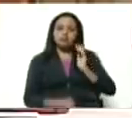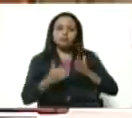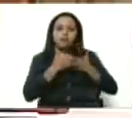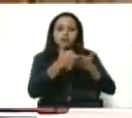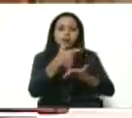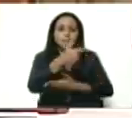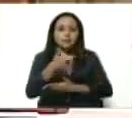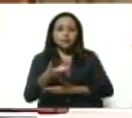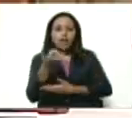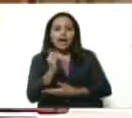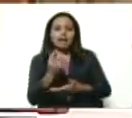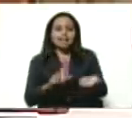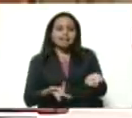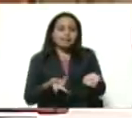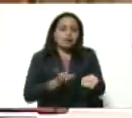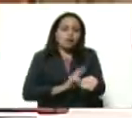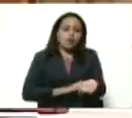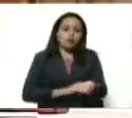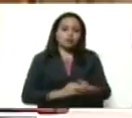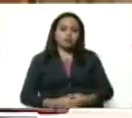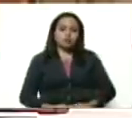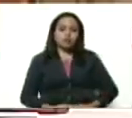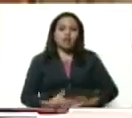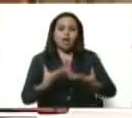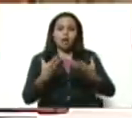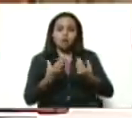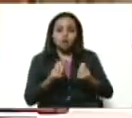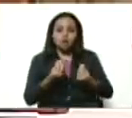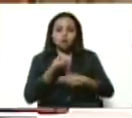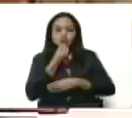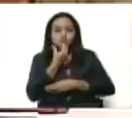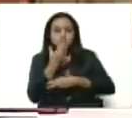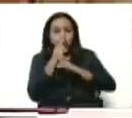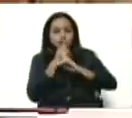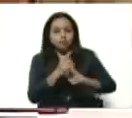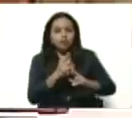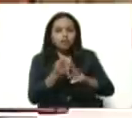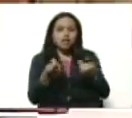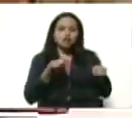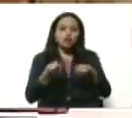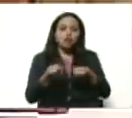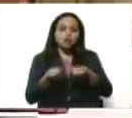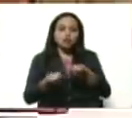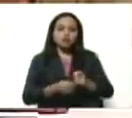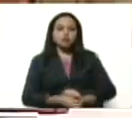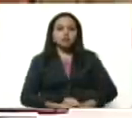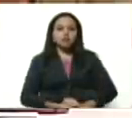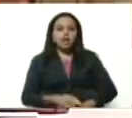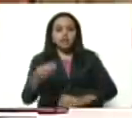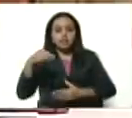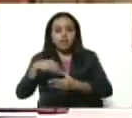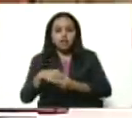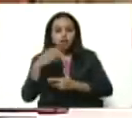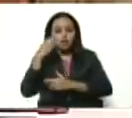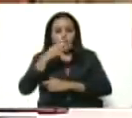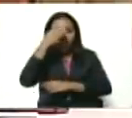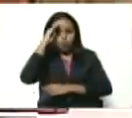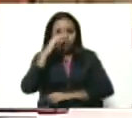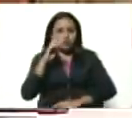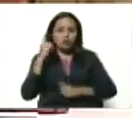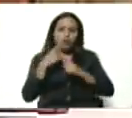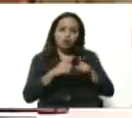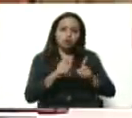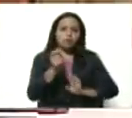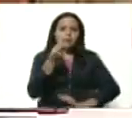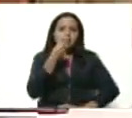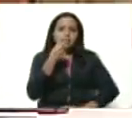que ha tenido muy buen resultado en el tratamiento y el control del cob y 19 en cuba y el otro un medicamento